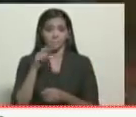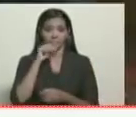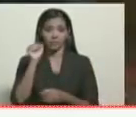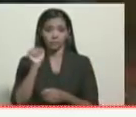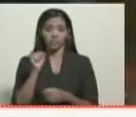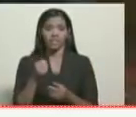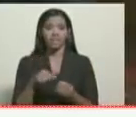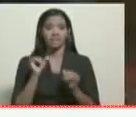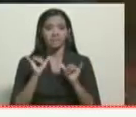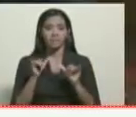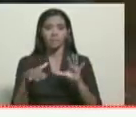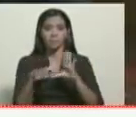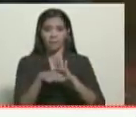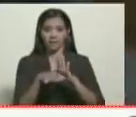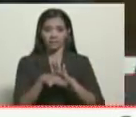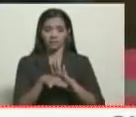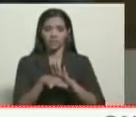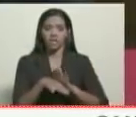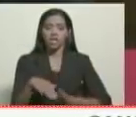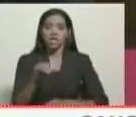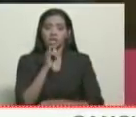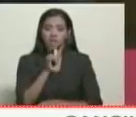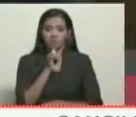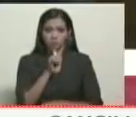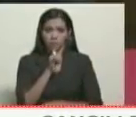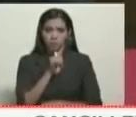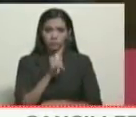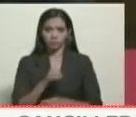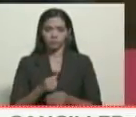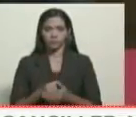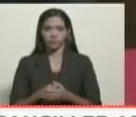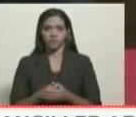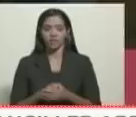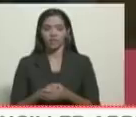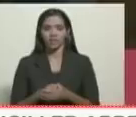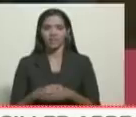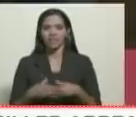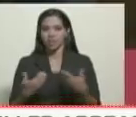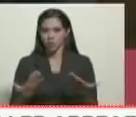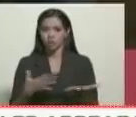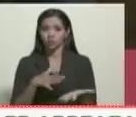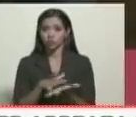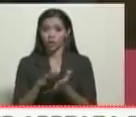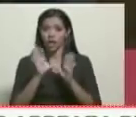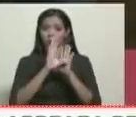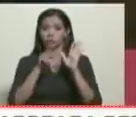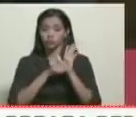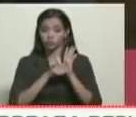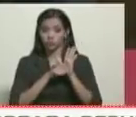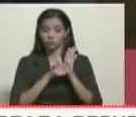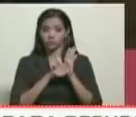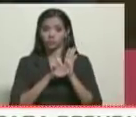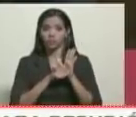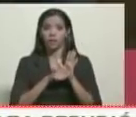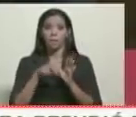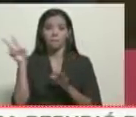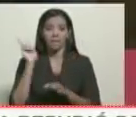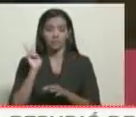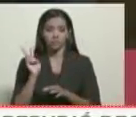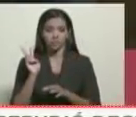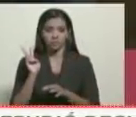martes, y le informamos que en base a lo que la Constitución de la República Bolivariana de